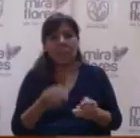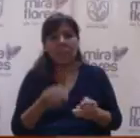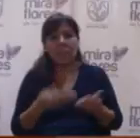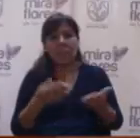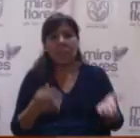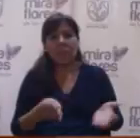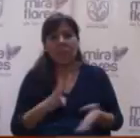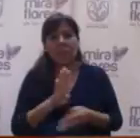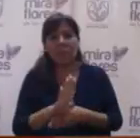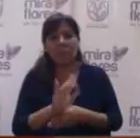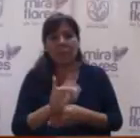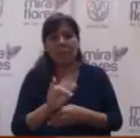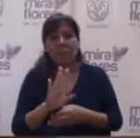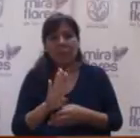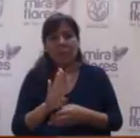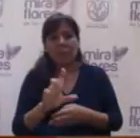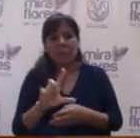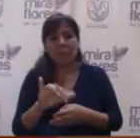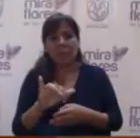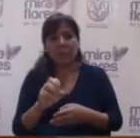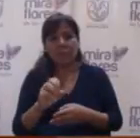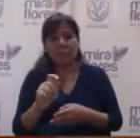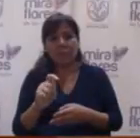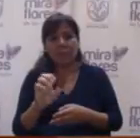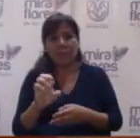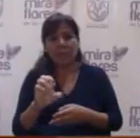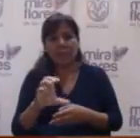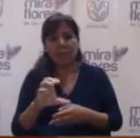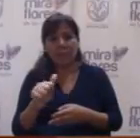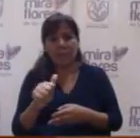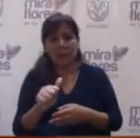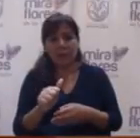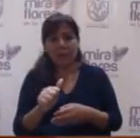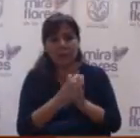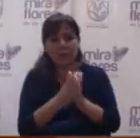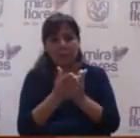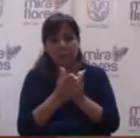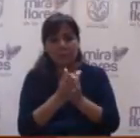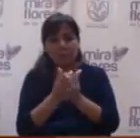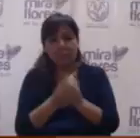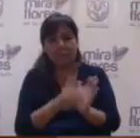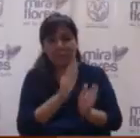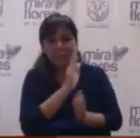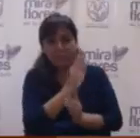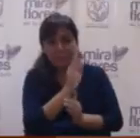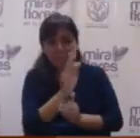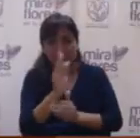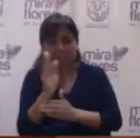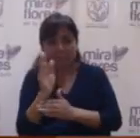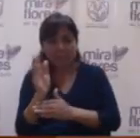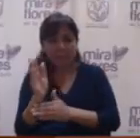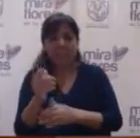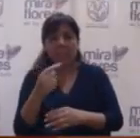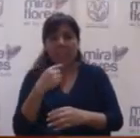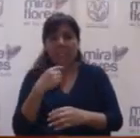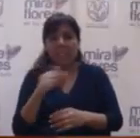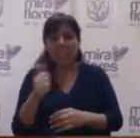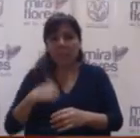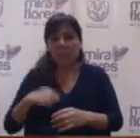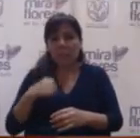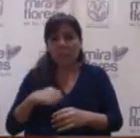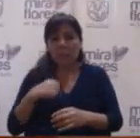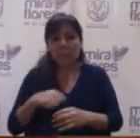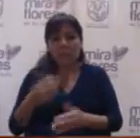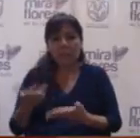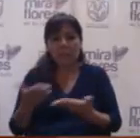en el CEI, una biblioteca que ha sido implementada a través del Fondo del Libro y con la colaboración de la municipalidad,